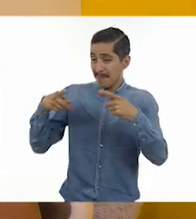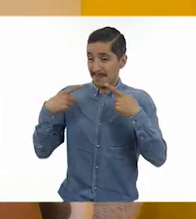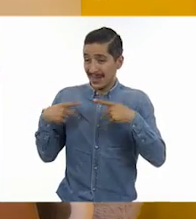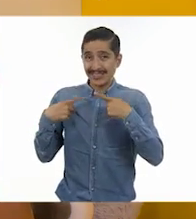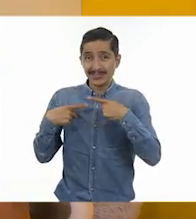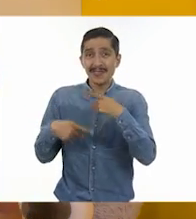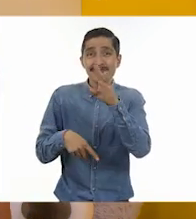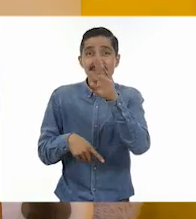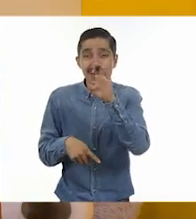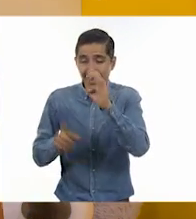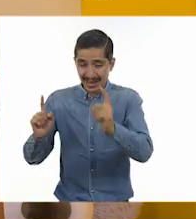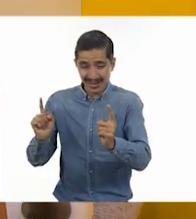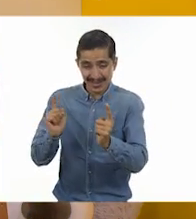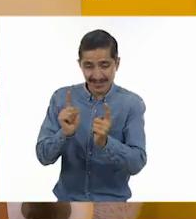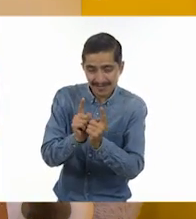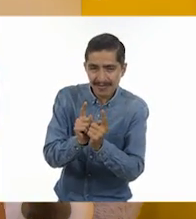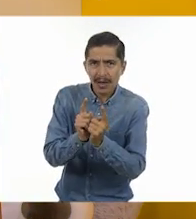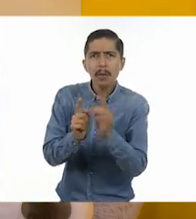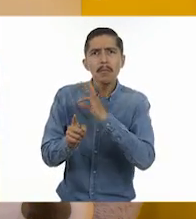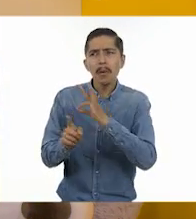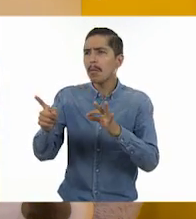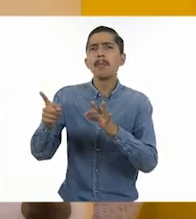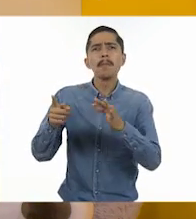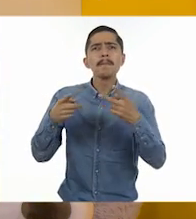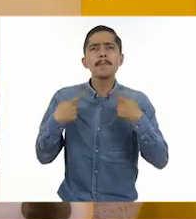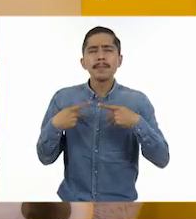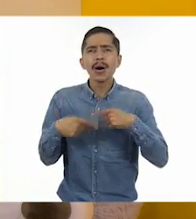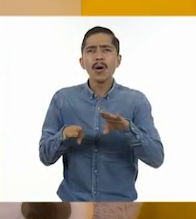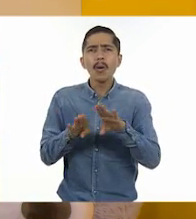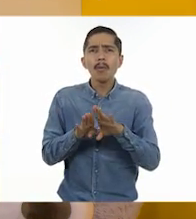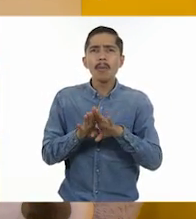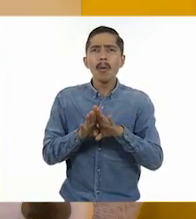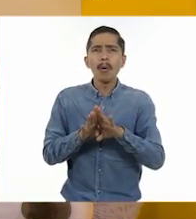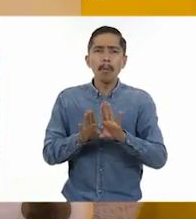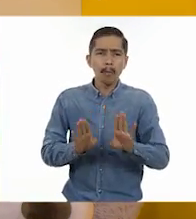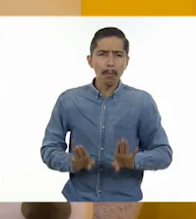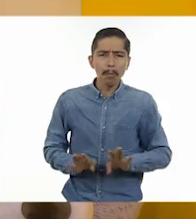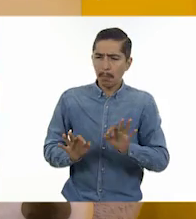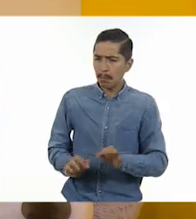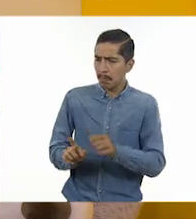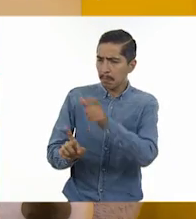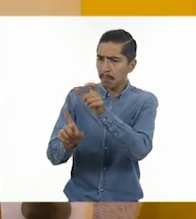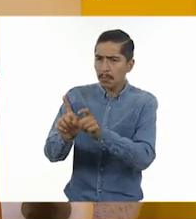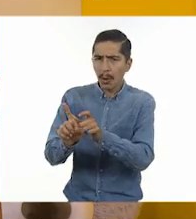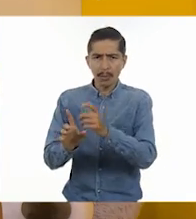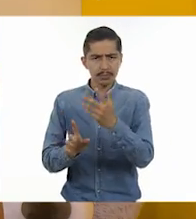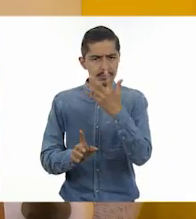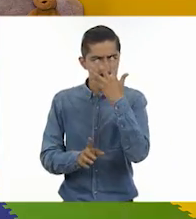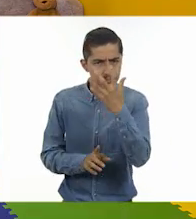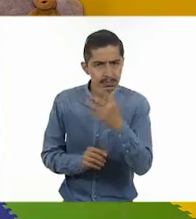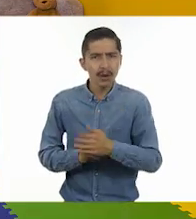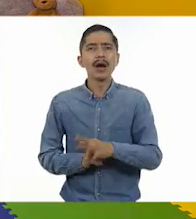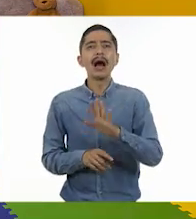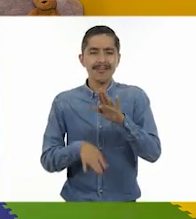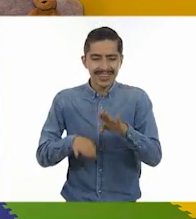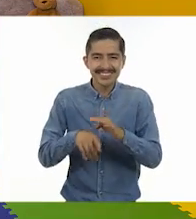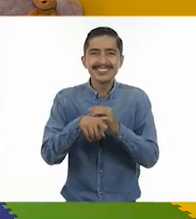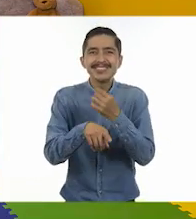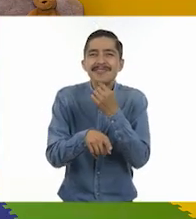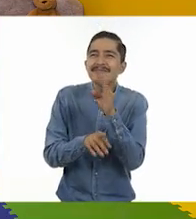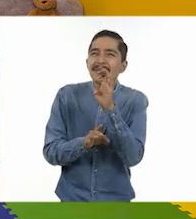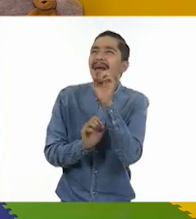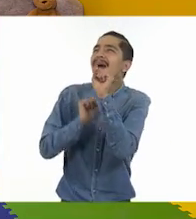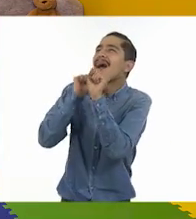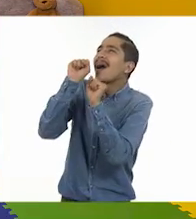transforman. Pueden ser personas muy serias y en ocasiones al tratar de comunicarse con un bebé hacen caras, empiezan a usar